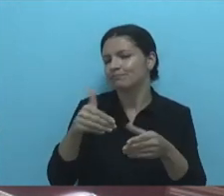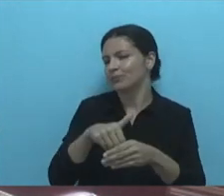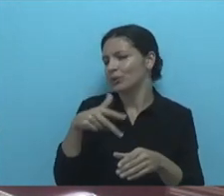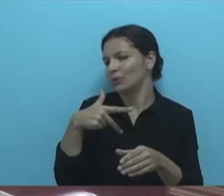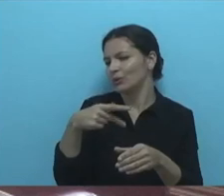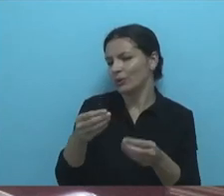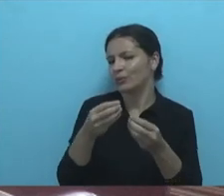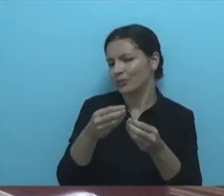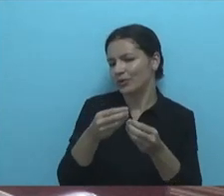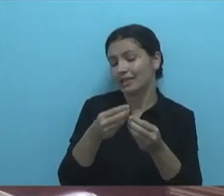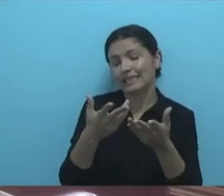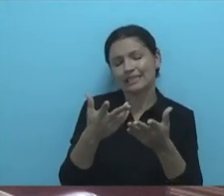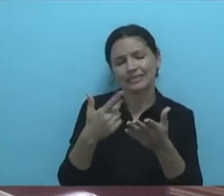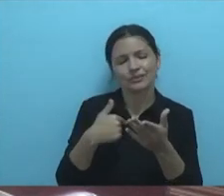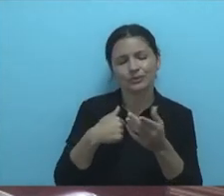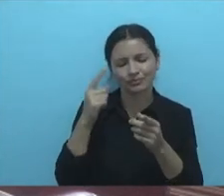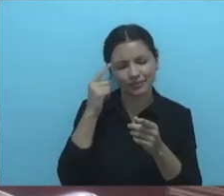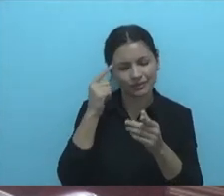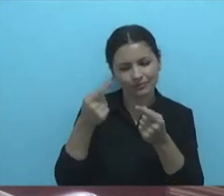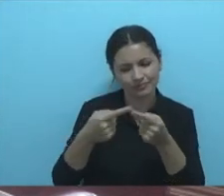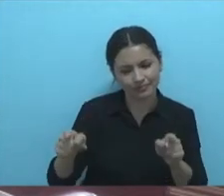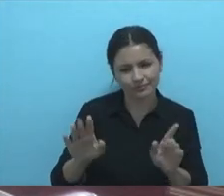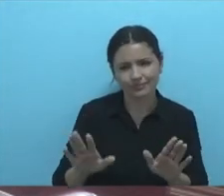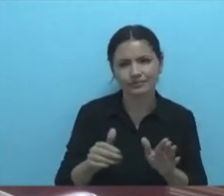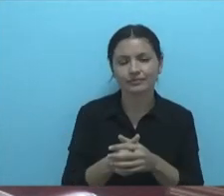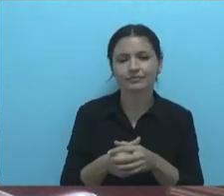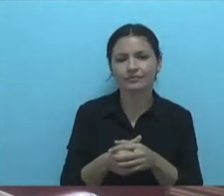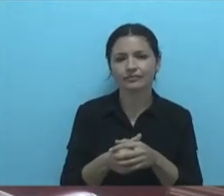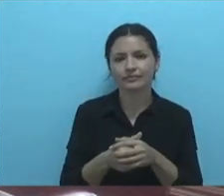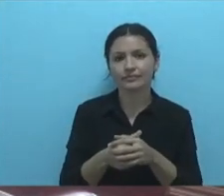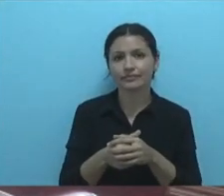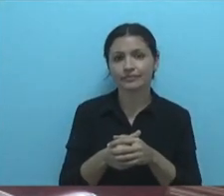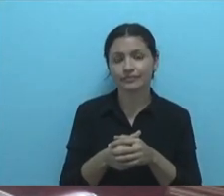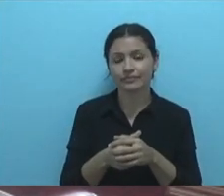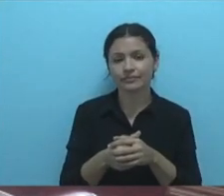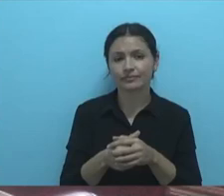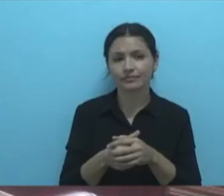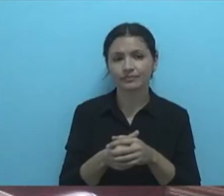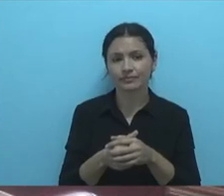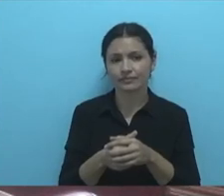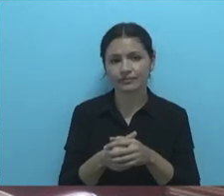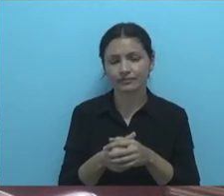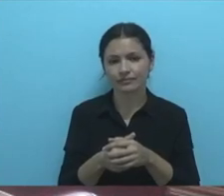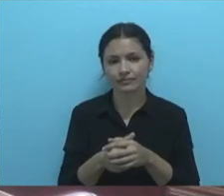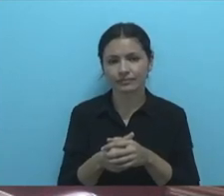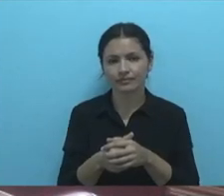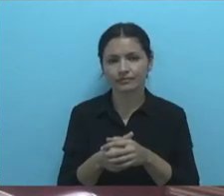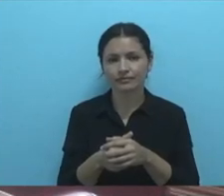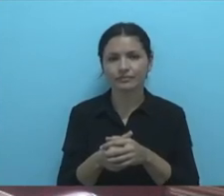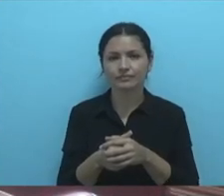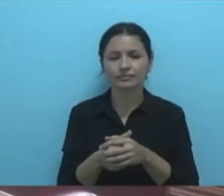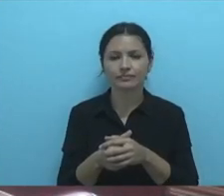y que los que se rescata es lo mismo o sea si se quiere importante que se dé la participación